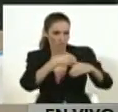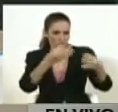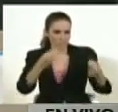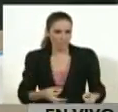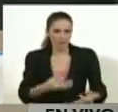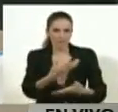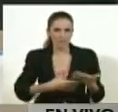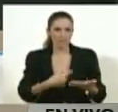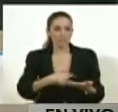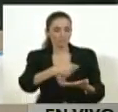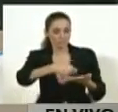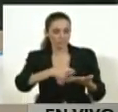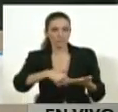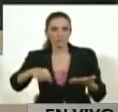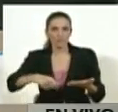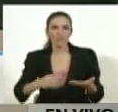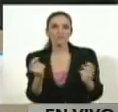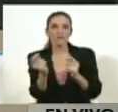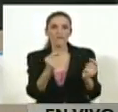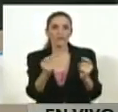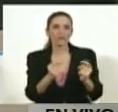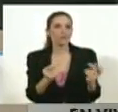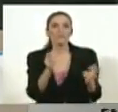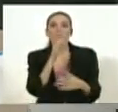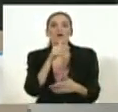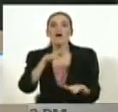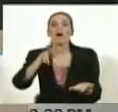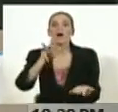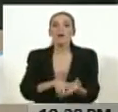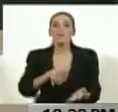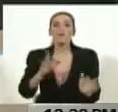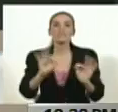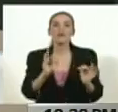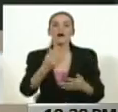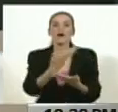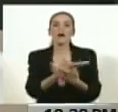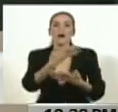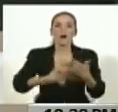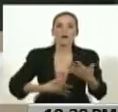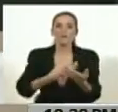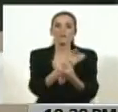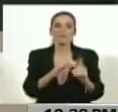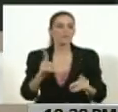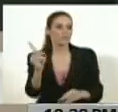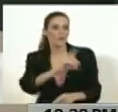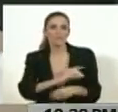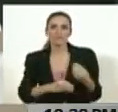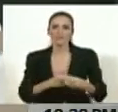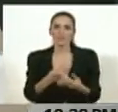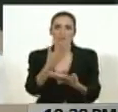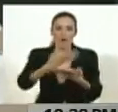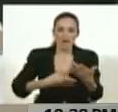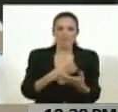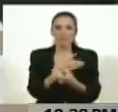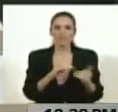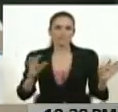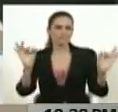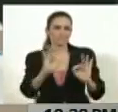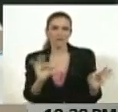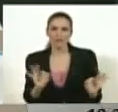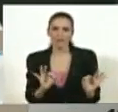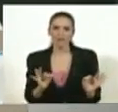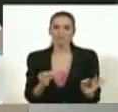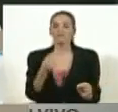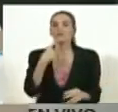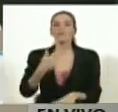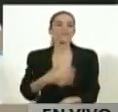es se toma nota del debate no está aplicándose ninguna carta democrática ni se ha activado ninguna carta democrática lo que se diga